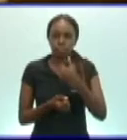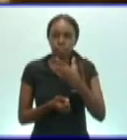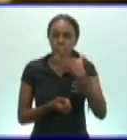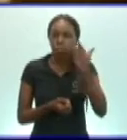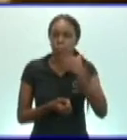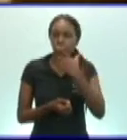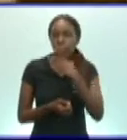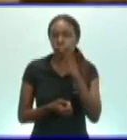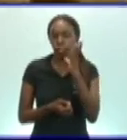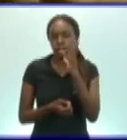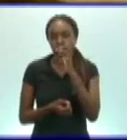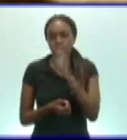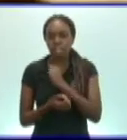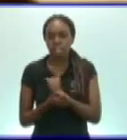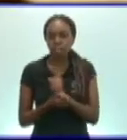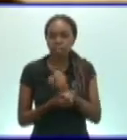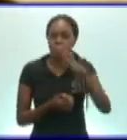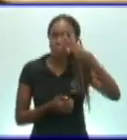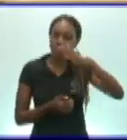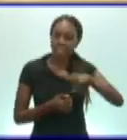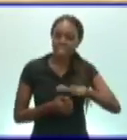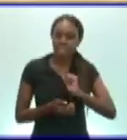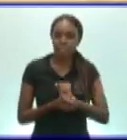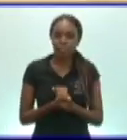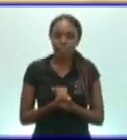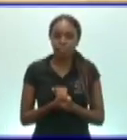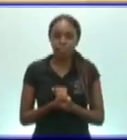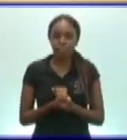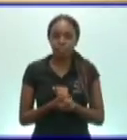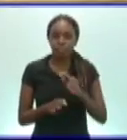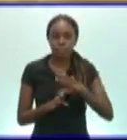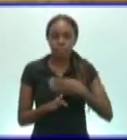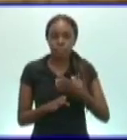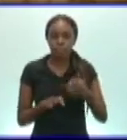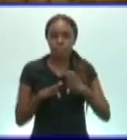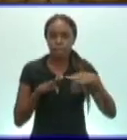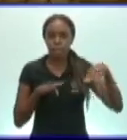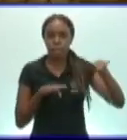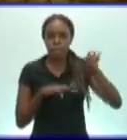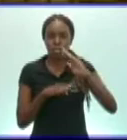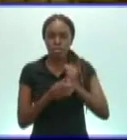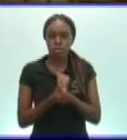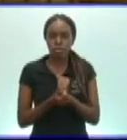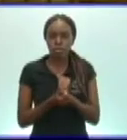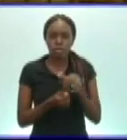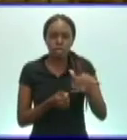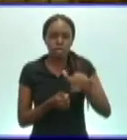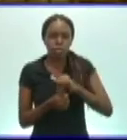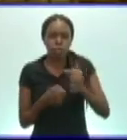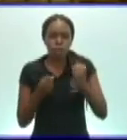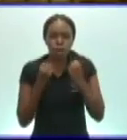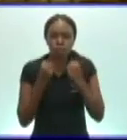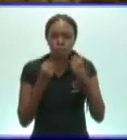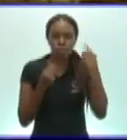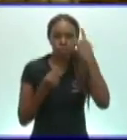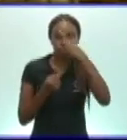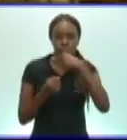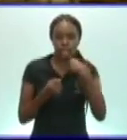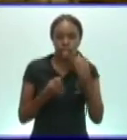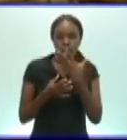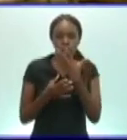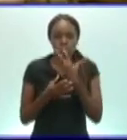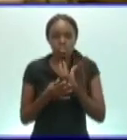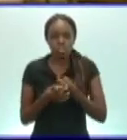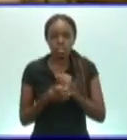estatura. Ya adulto, lo describen robusto, bien proporcionado, de fuerte constitución y